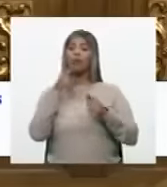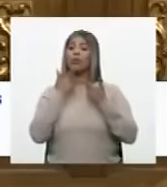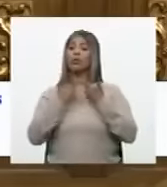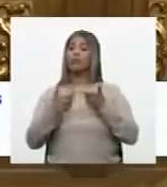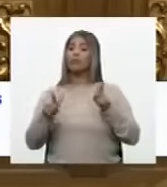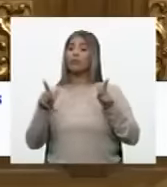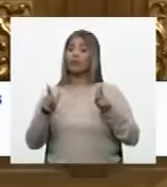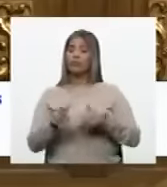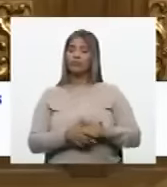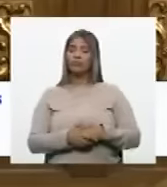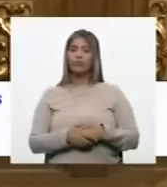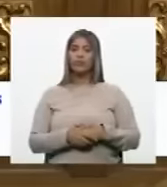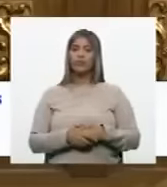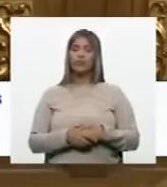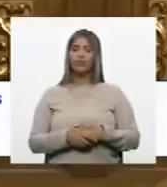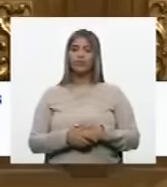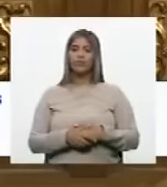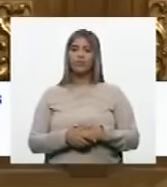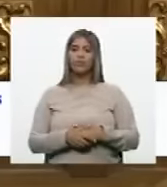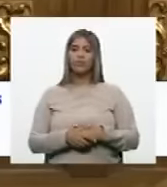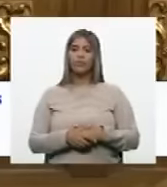Libertador,